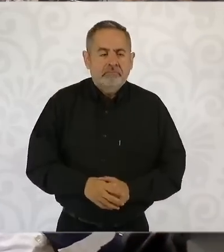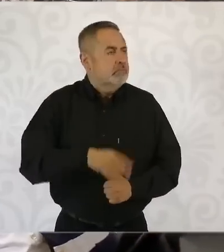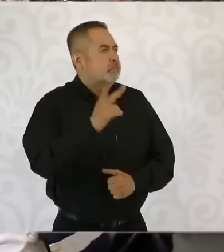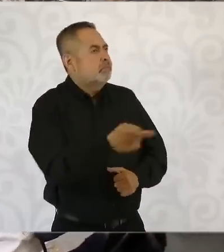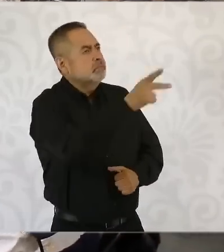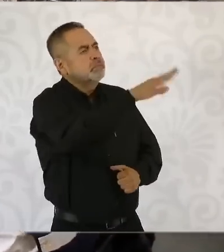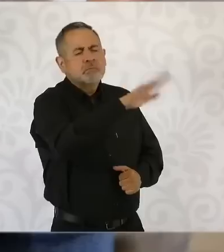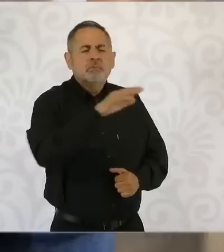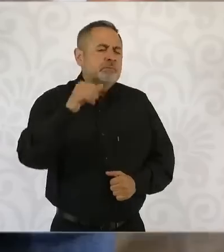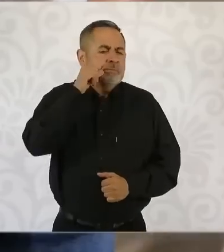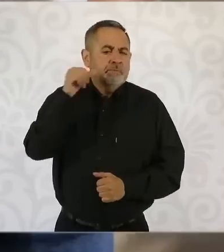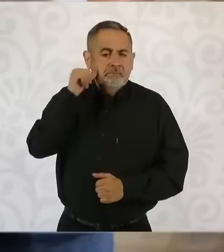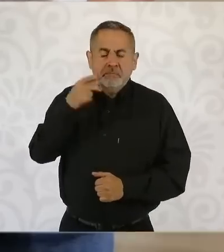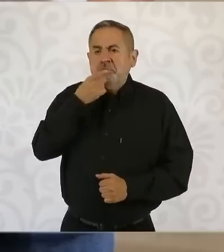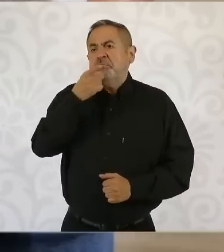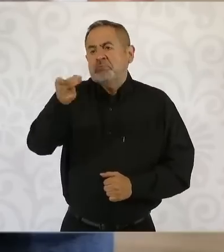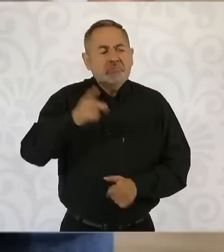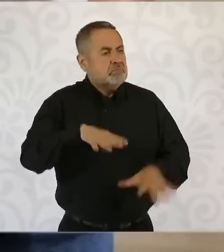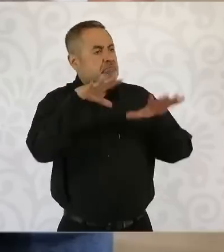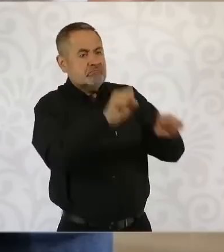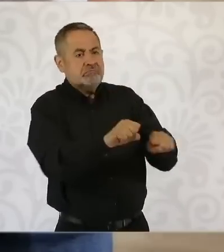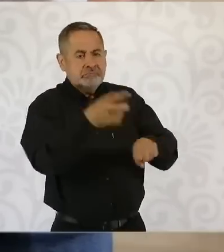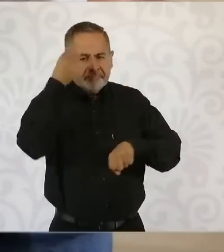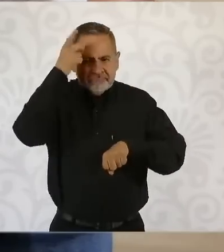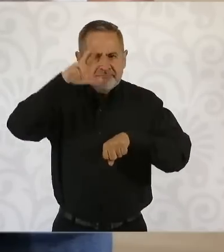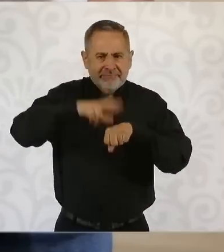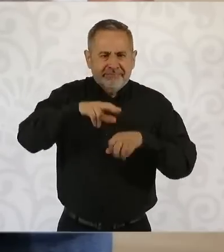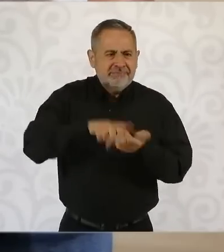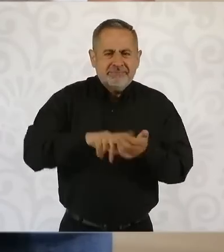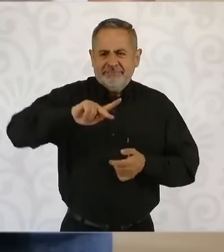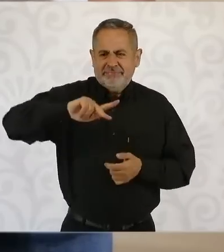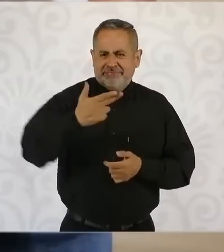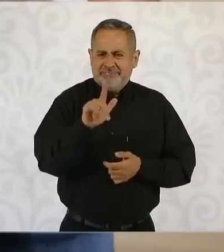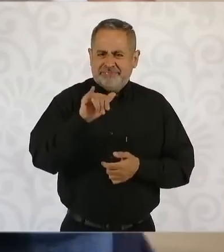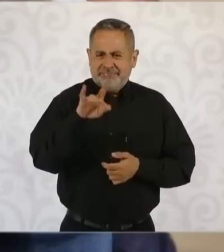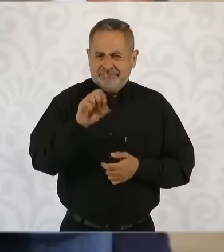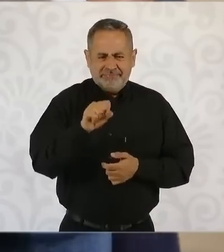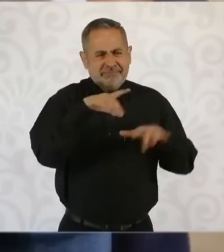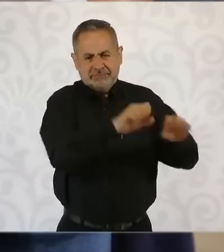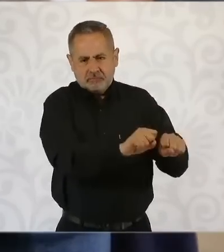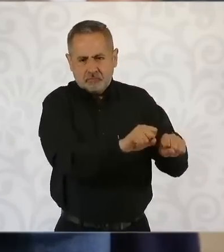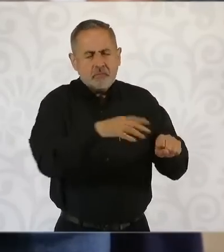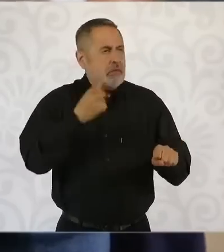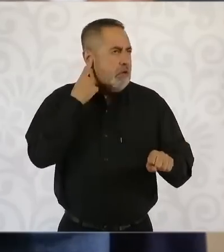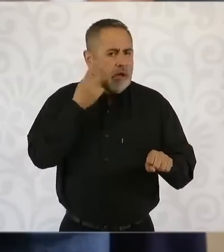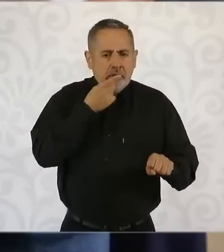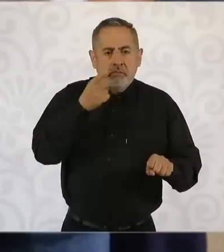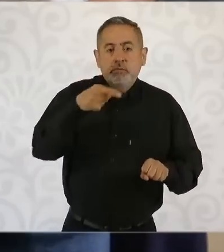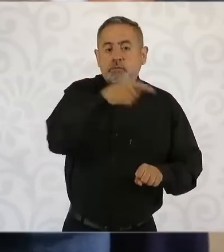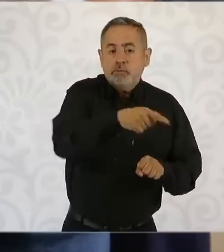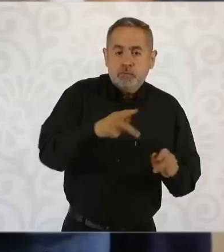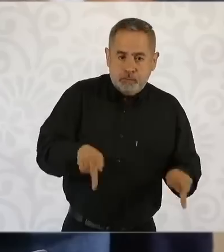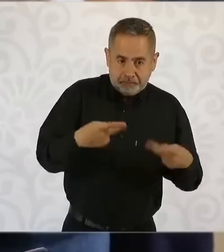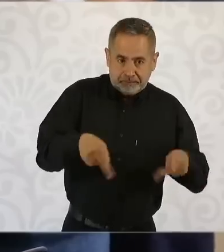reportaba la detención del director de los multinacional Philips. Entiendo que hay una investigación por la venta de